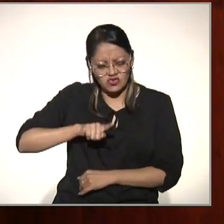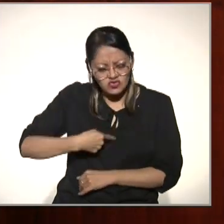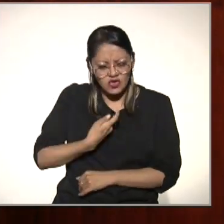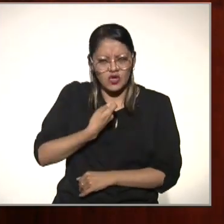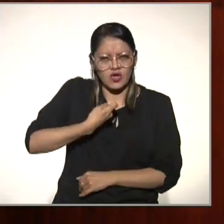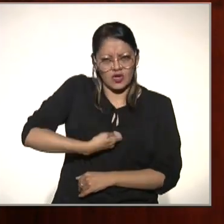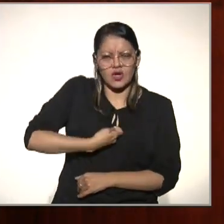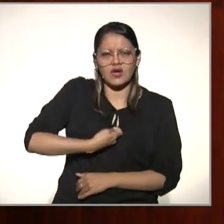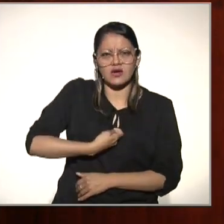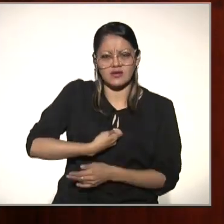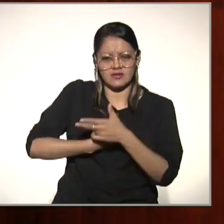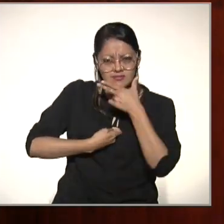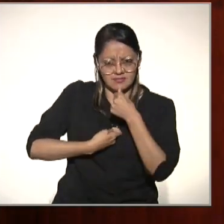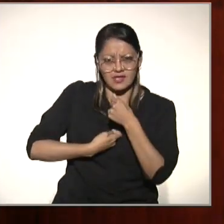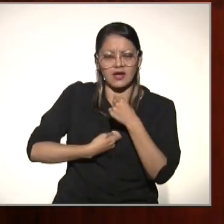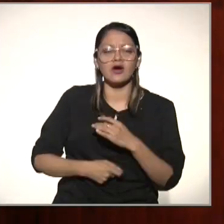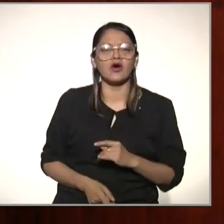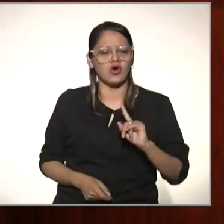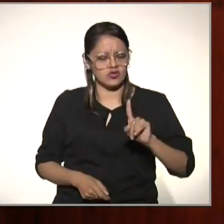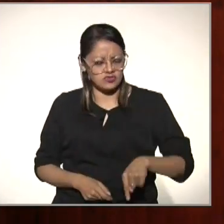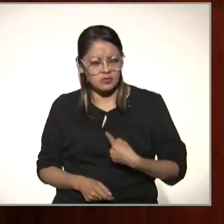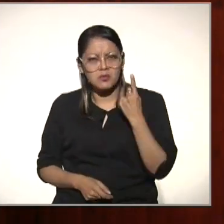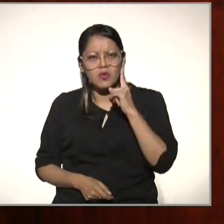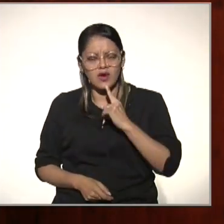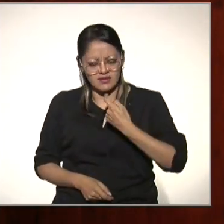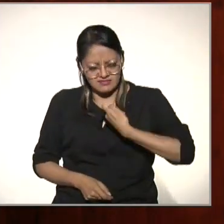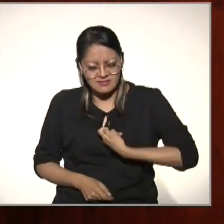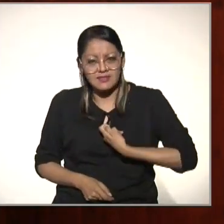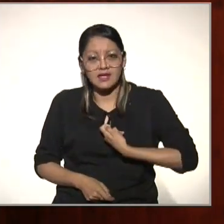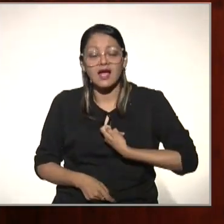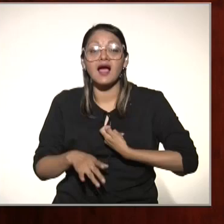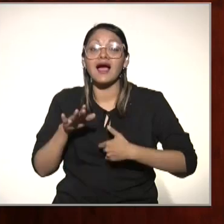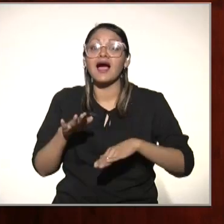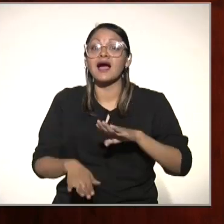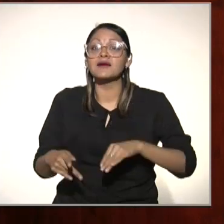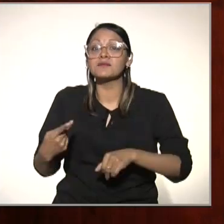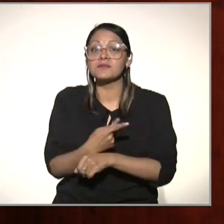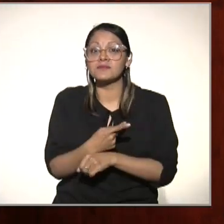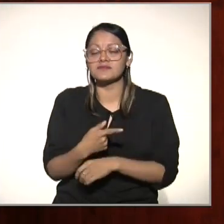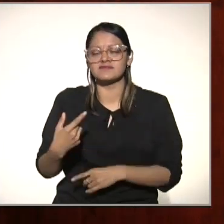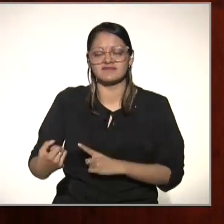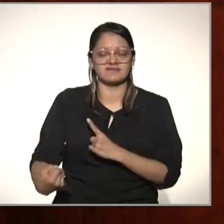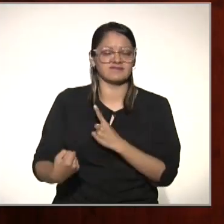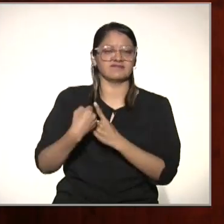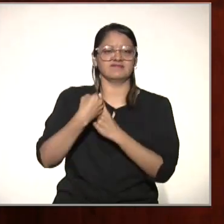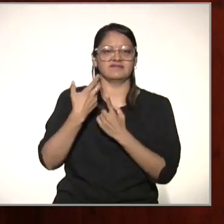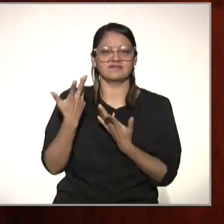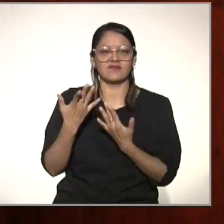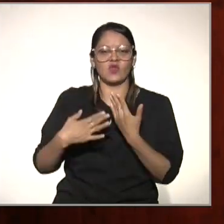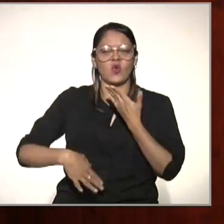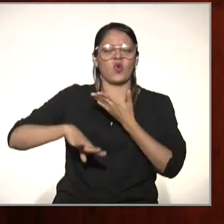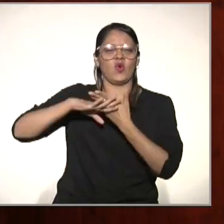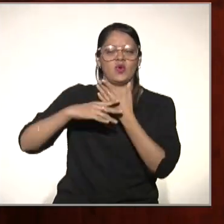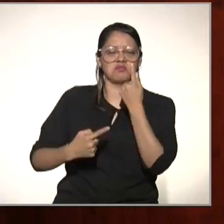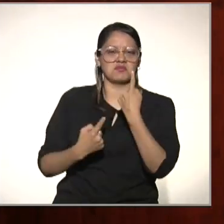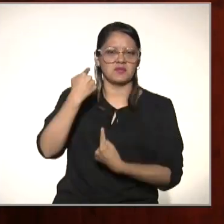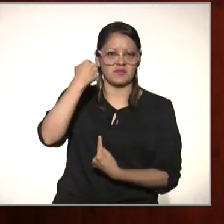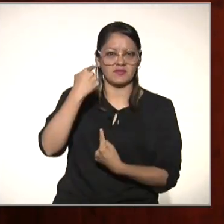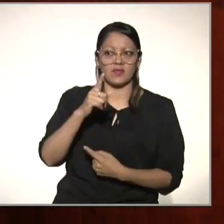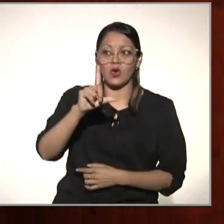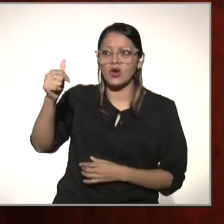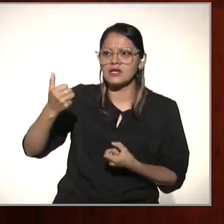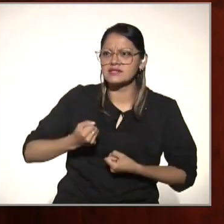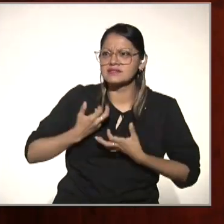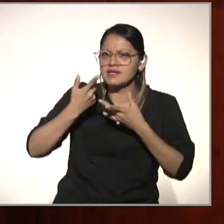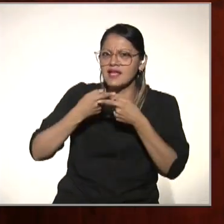hombres como se esperaba, o asumirnos mujeres como se esperaba, más violencia nos surge o más incomodidad nos surge cuando alguien se expresa